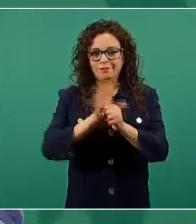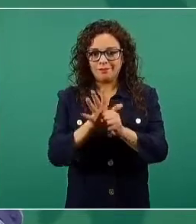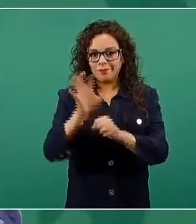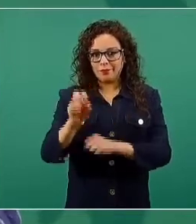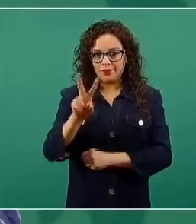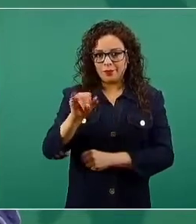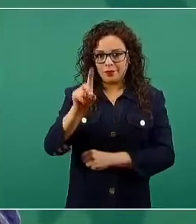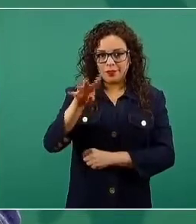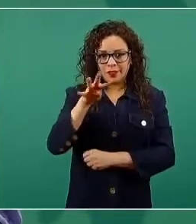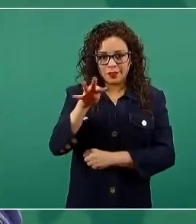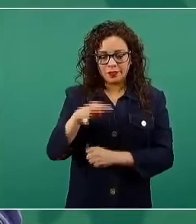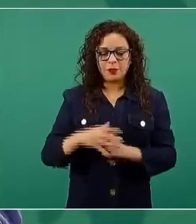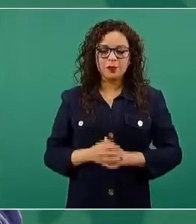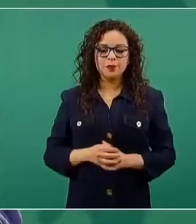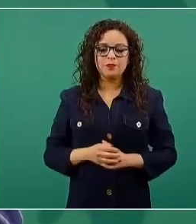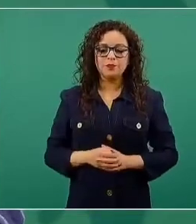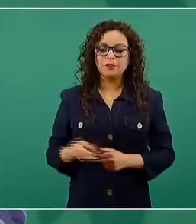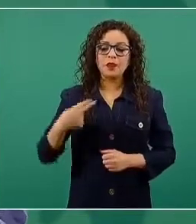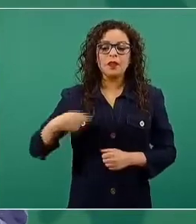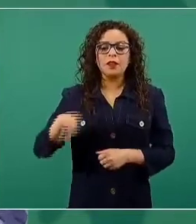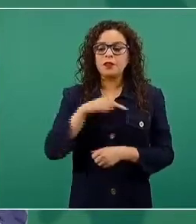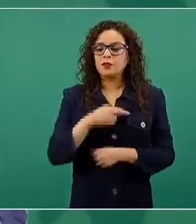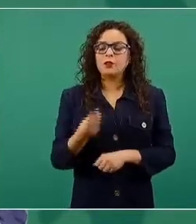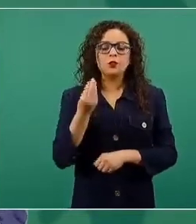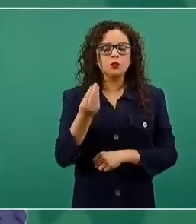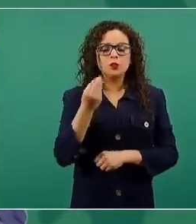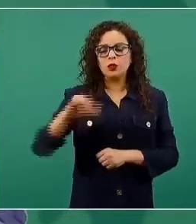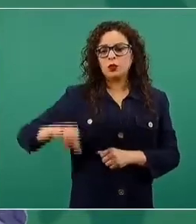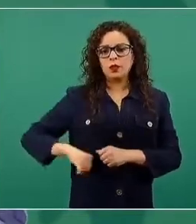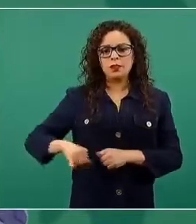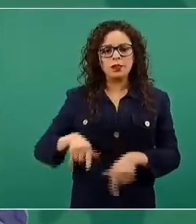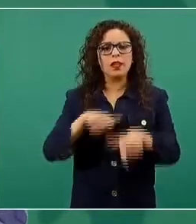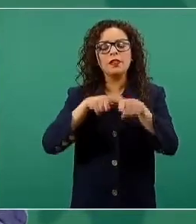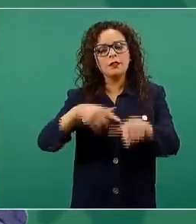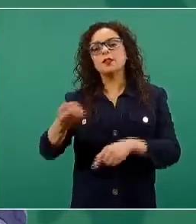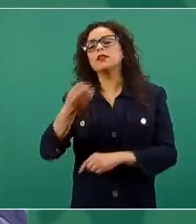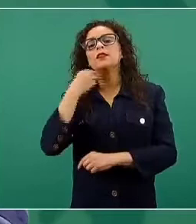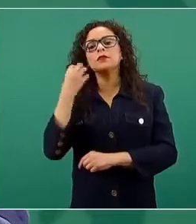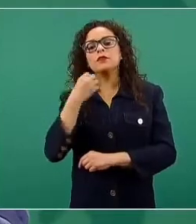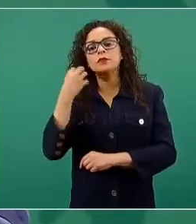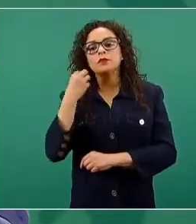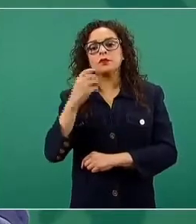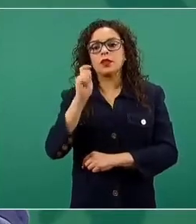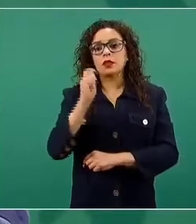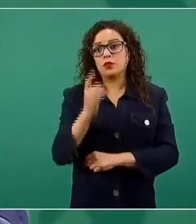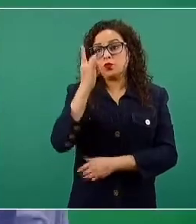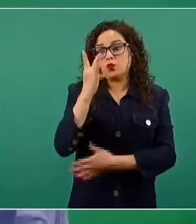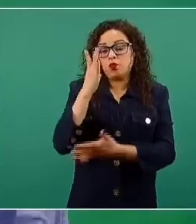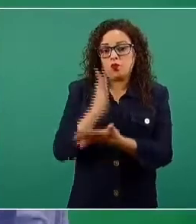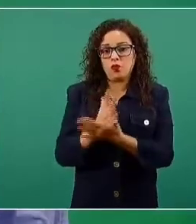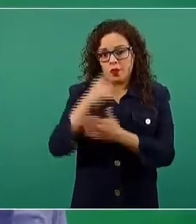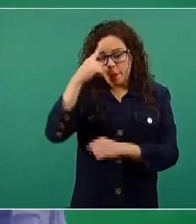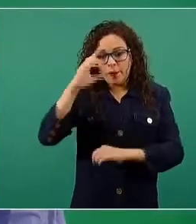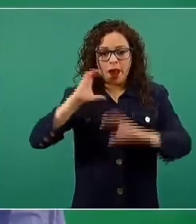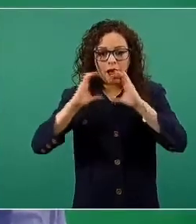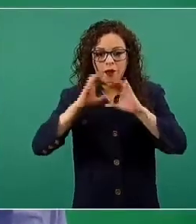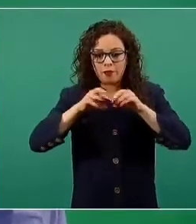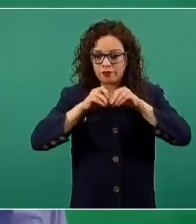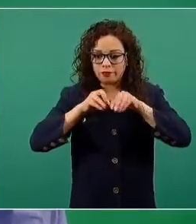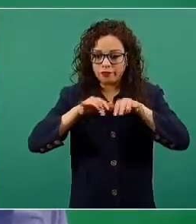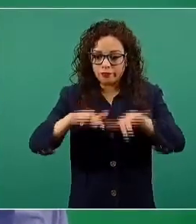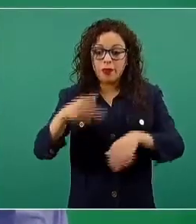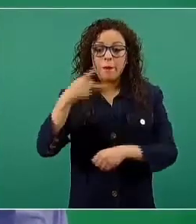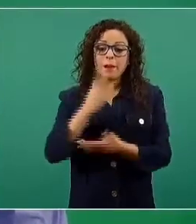Esta sesión, decíamos, nos interesa mucho conservarla en la medida en que nos permite tener un canal único de comunicación, pero además estar abiertos